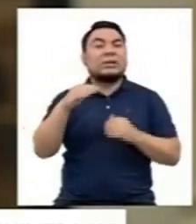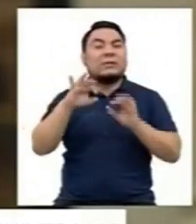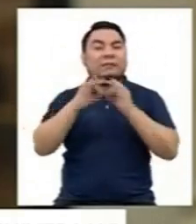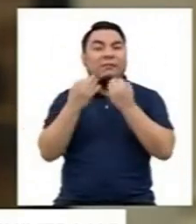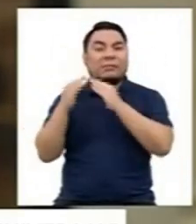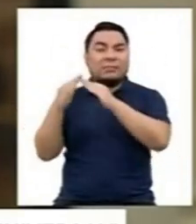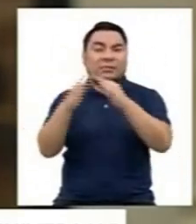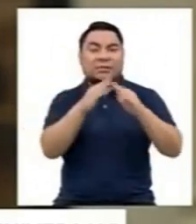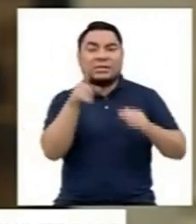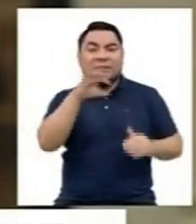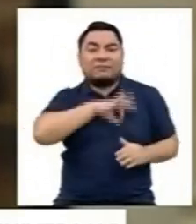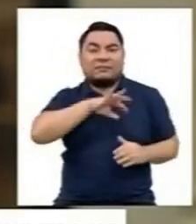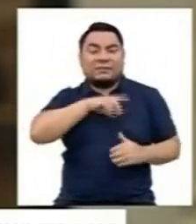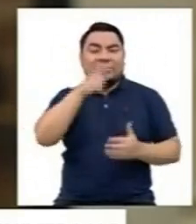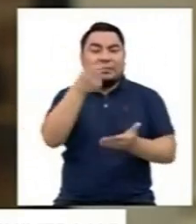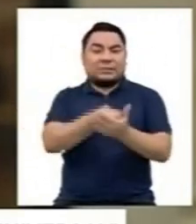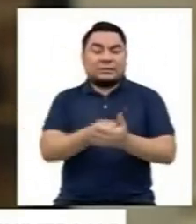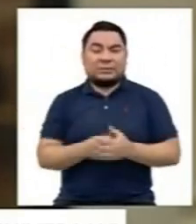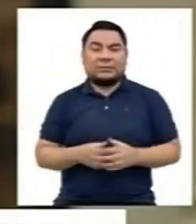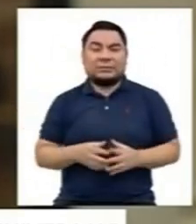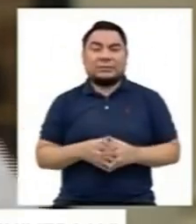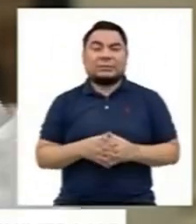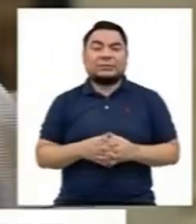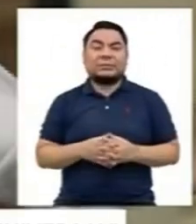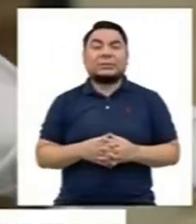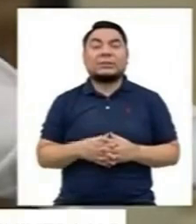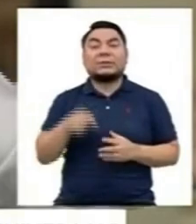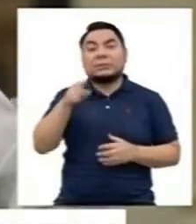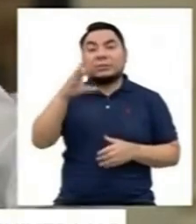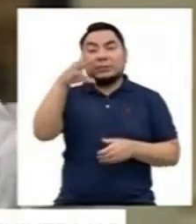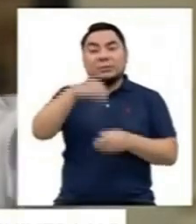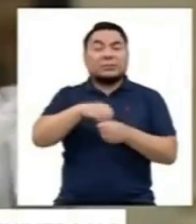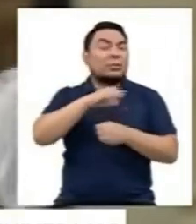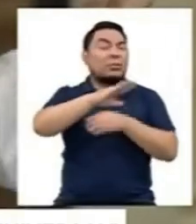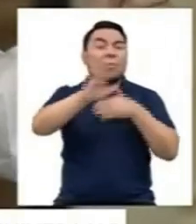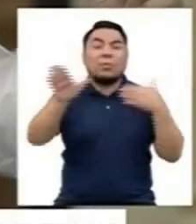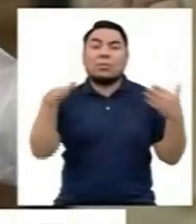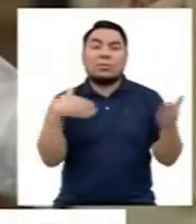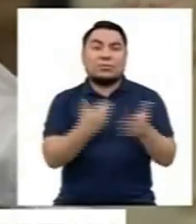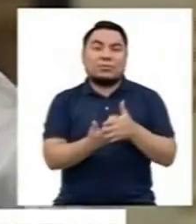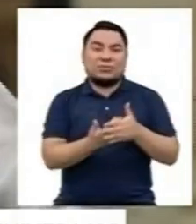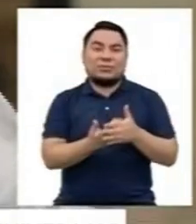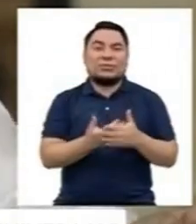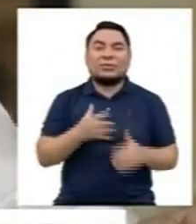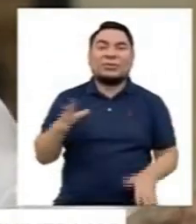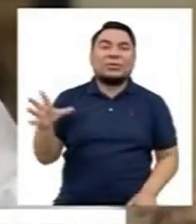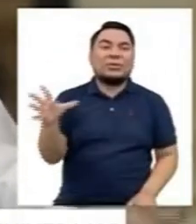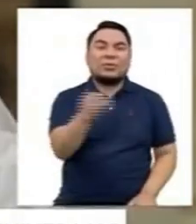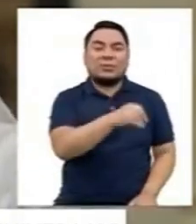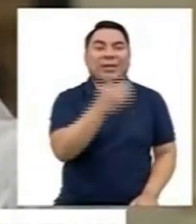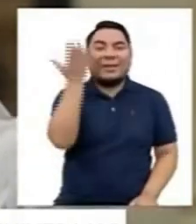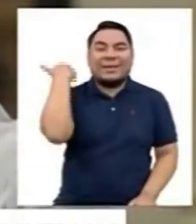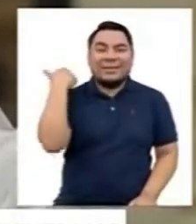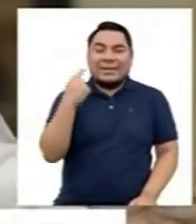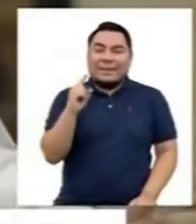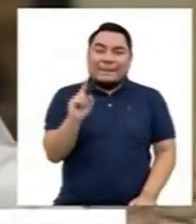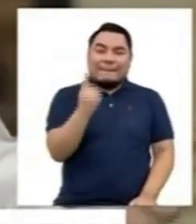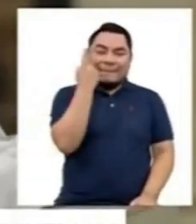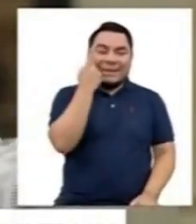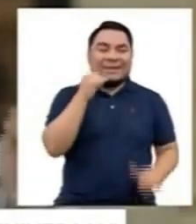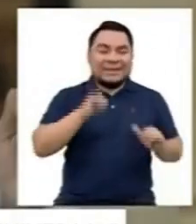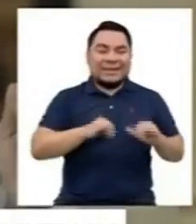Ahora, hay un gran esfuerzo para nosotros de un laboratorio peruano que está consiguiendo una vacuna made in